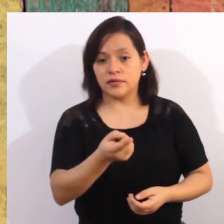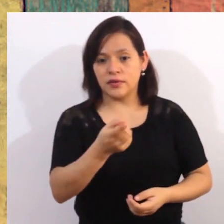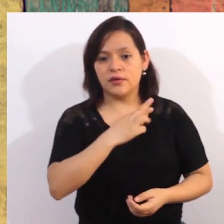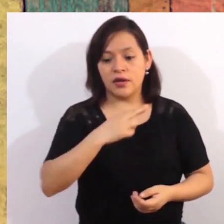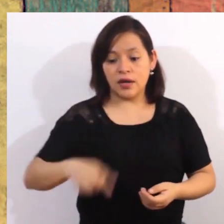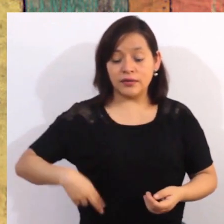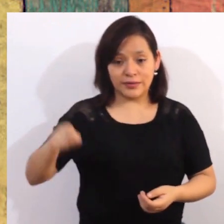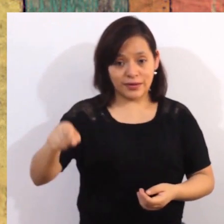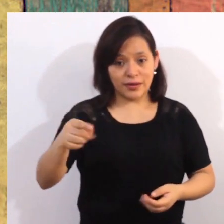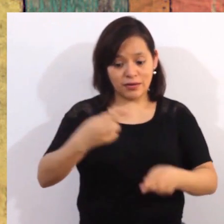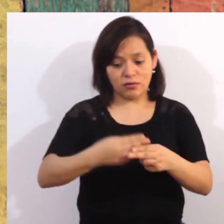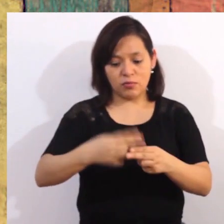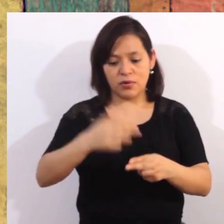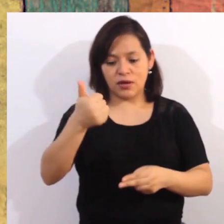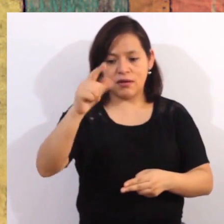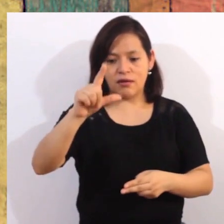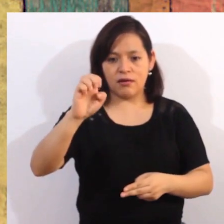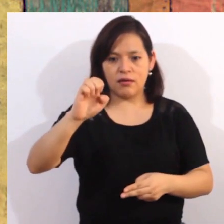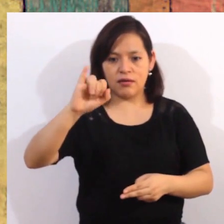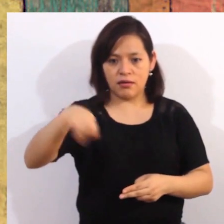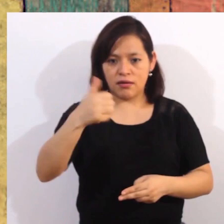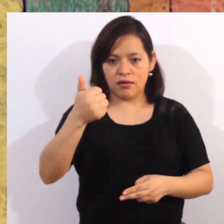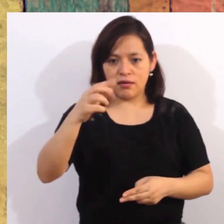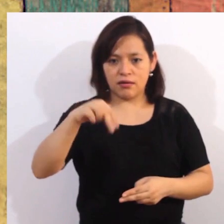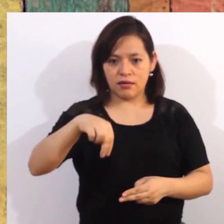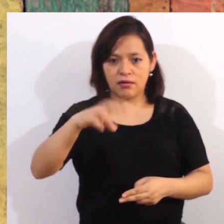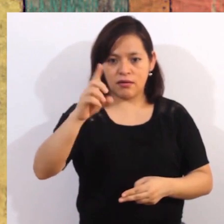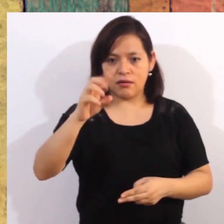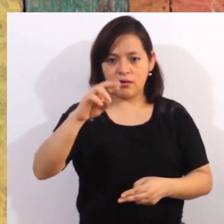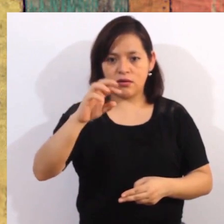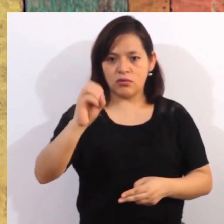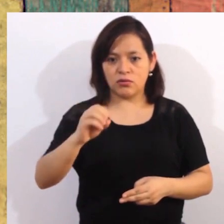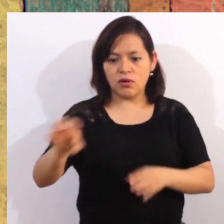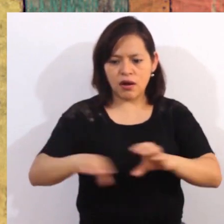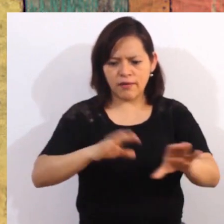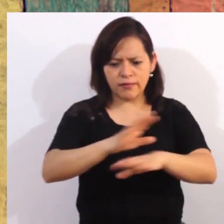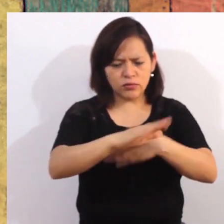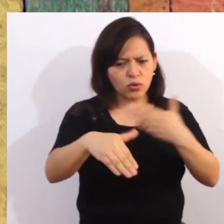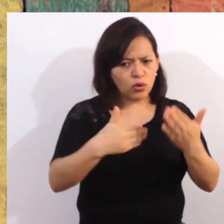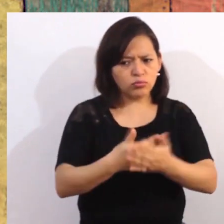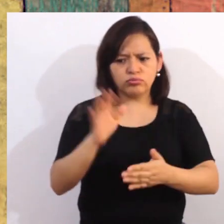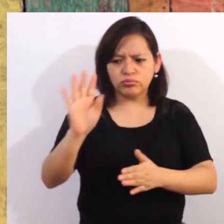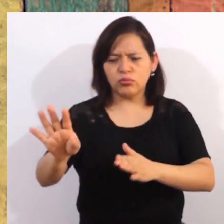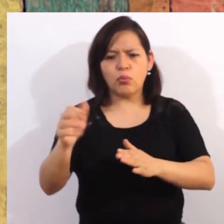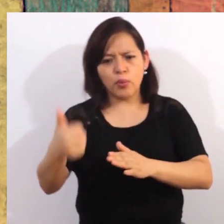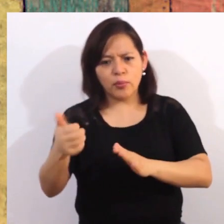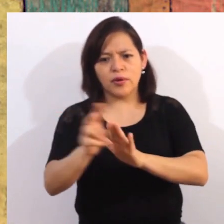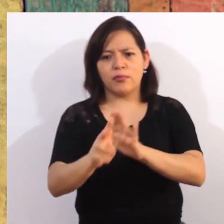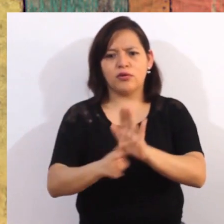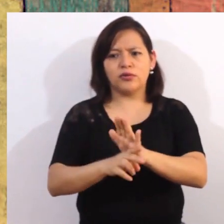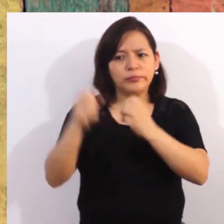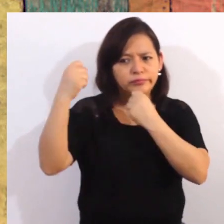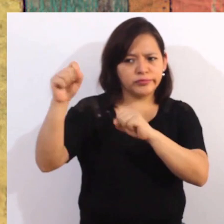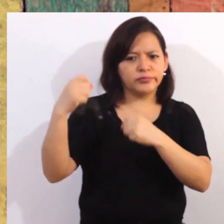haría todo lo que en su voluntad viniera. Y precisamente él conquistó varios reinos, ciudades como Susa,